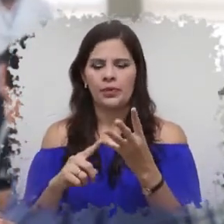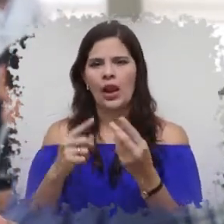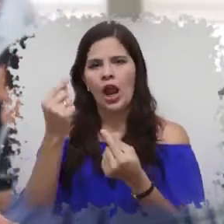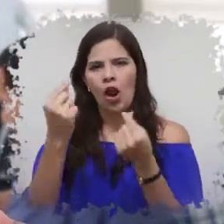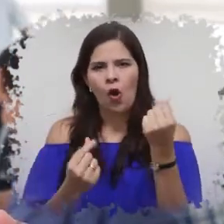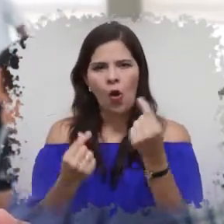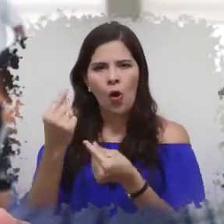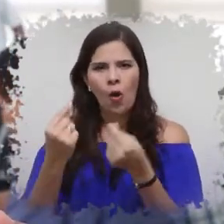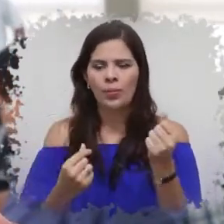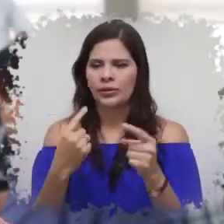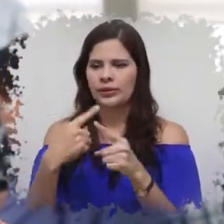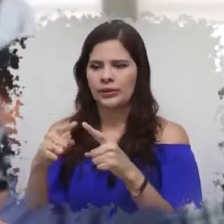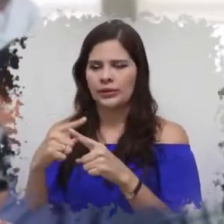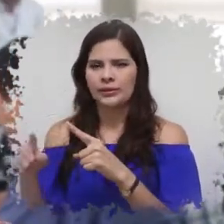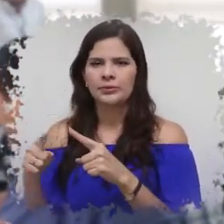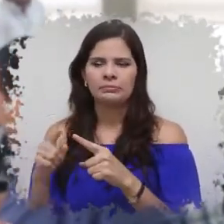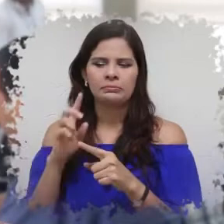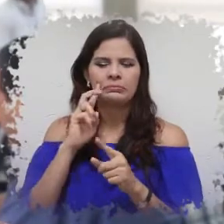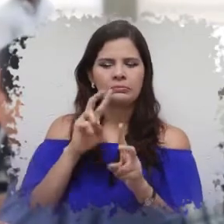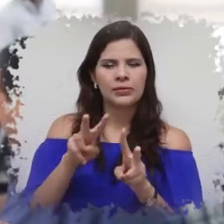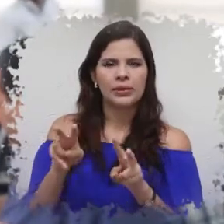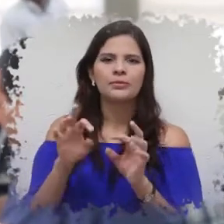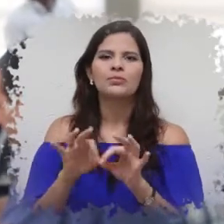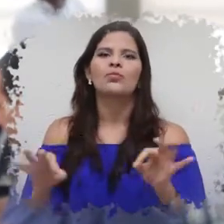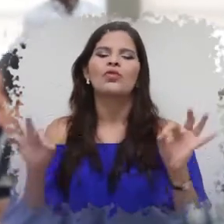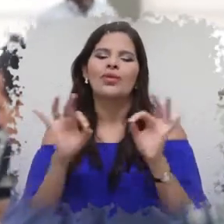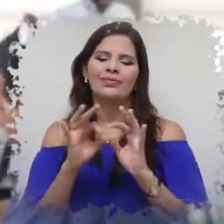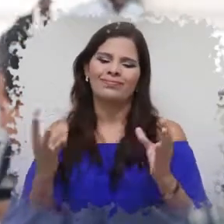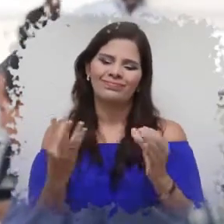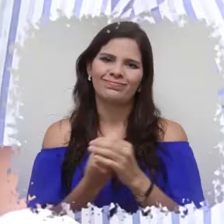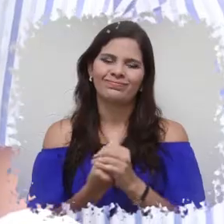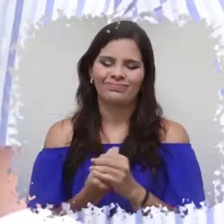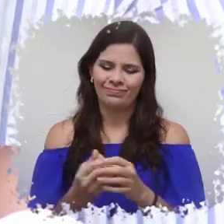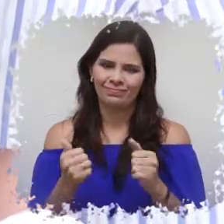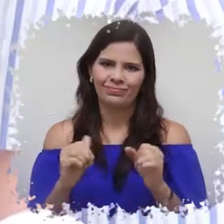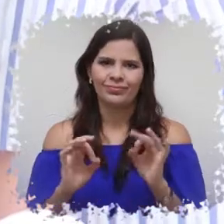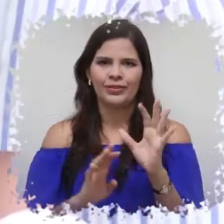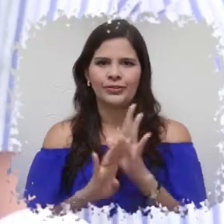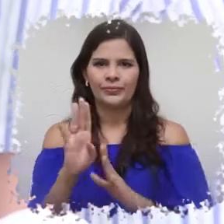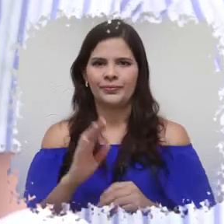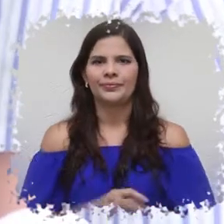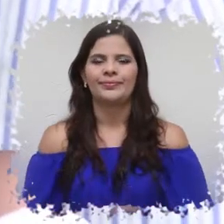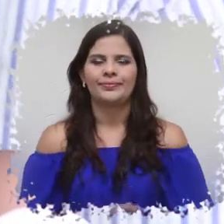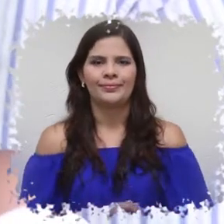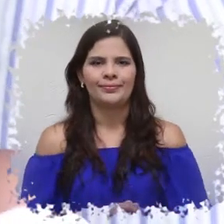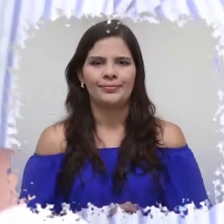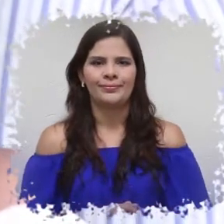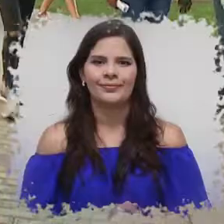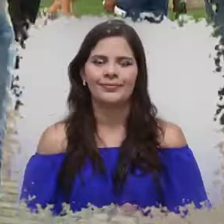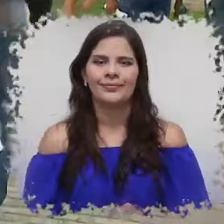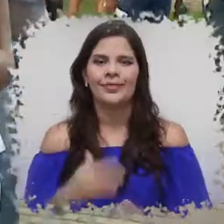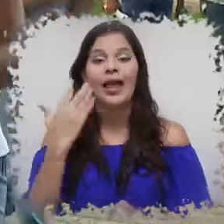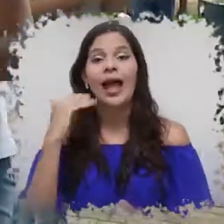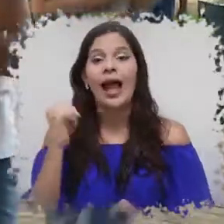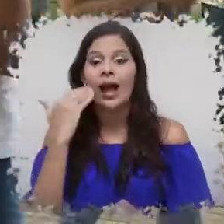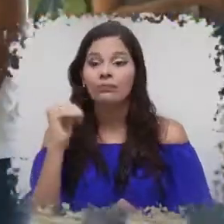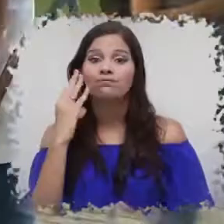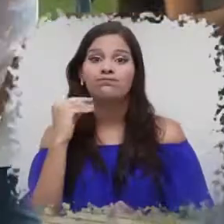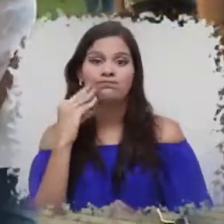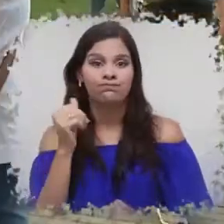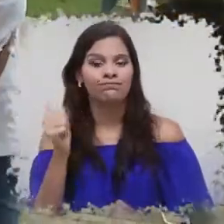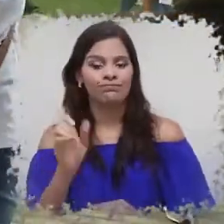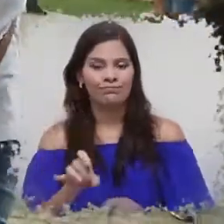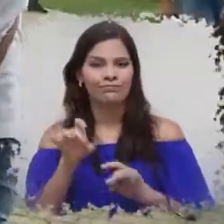económica, ¿no?, para hacer más inclusiva la educación. La presencia de la experta austriaca en la cátedra,